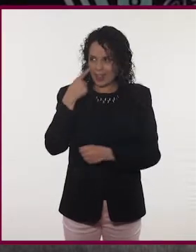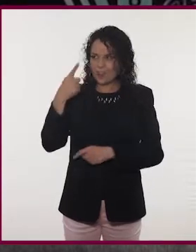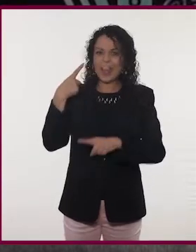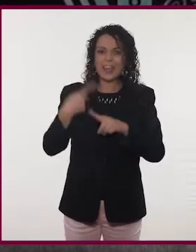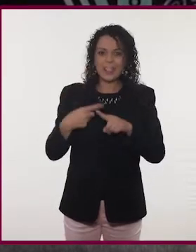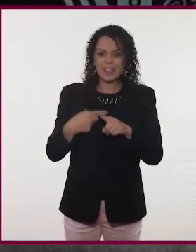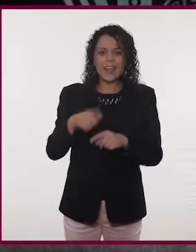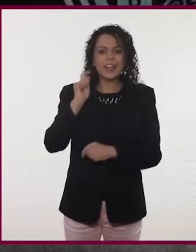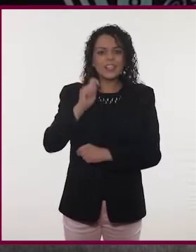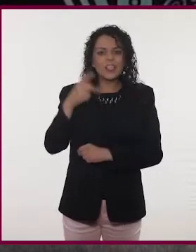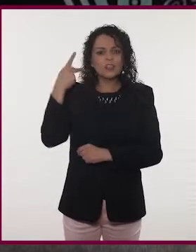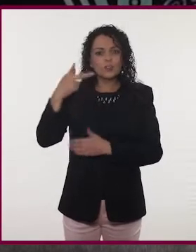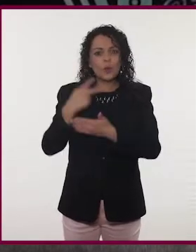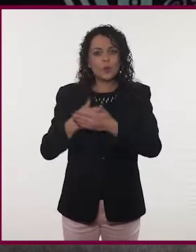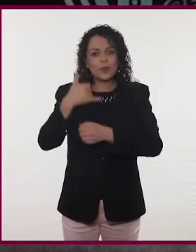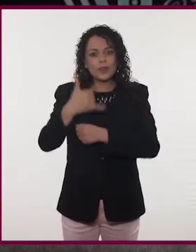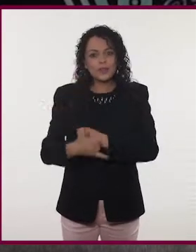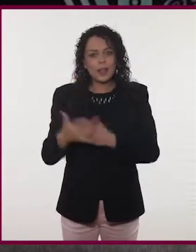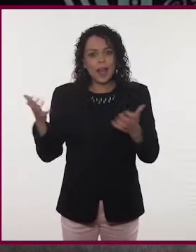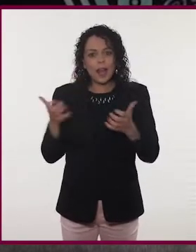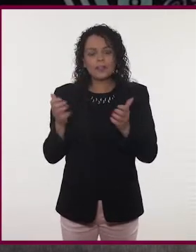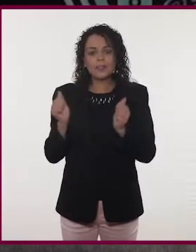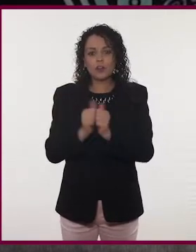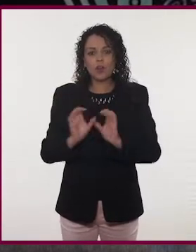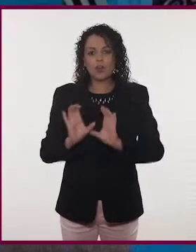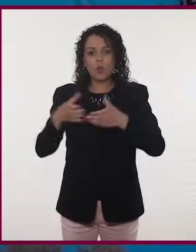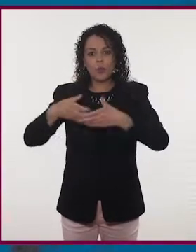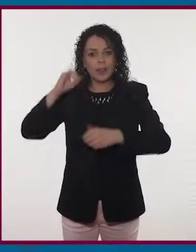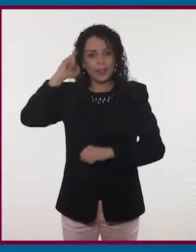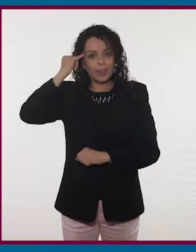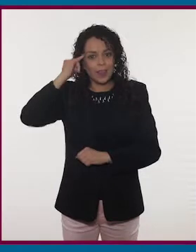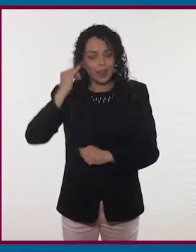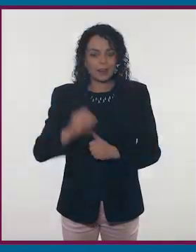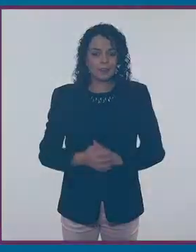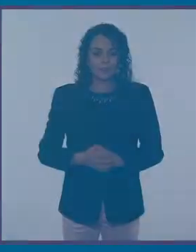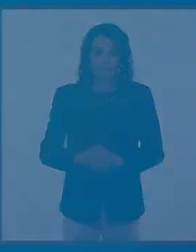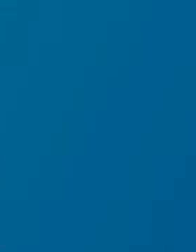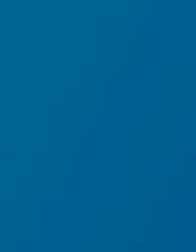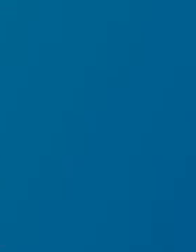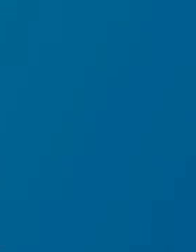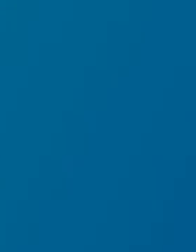de qué se trata esto que hacen con las comunidades indígenas.